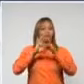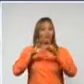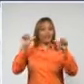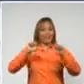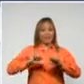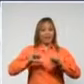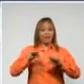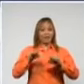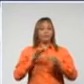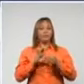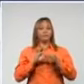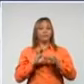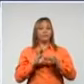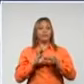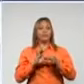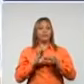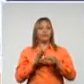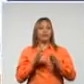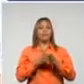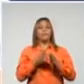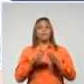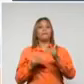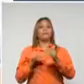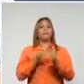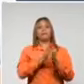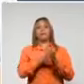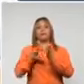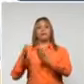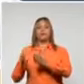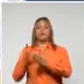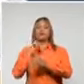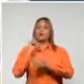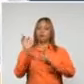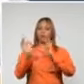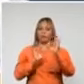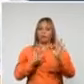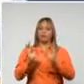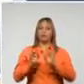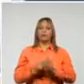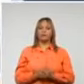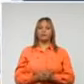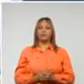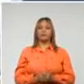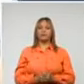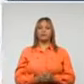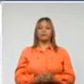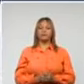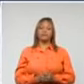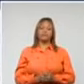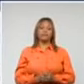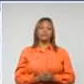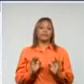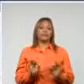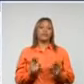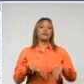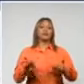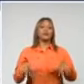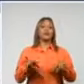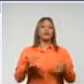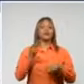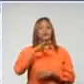paciente que estaba grave, pues pasó al estado de cuidado. Esa es la situación de Cuba.